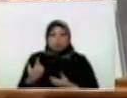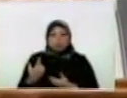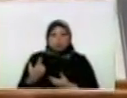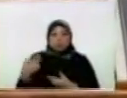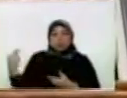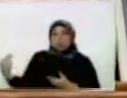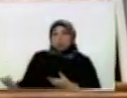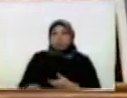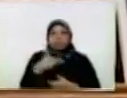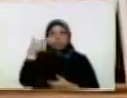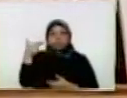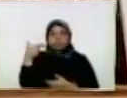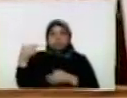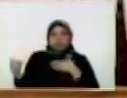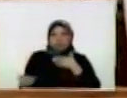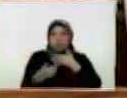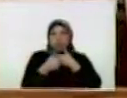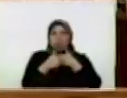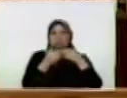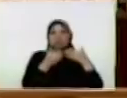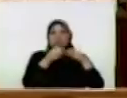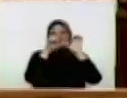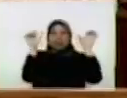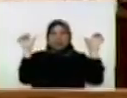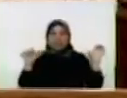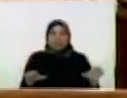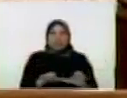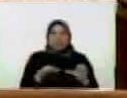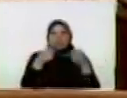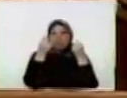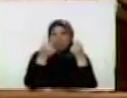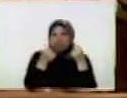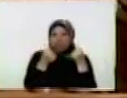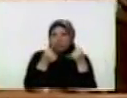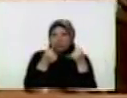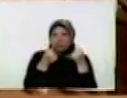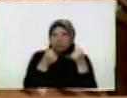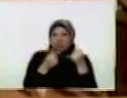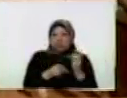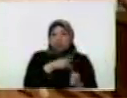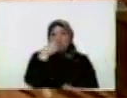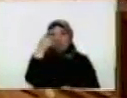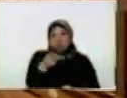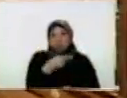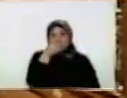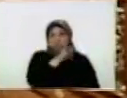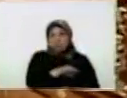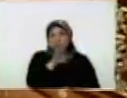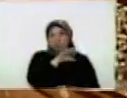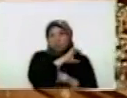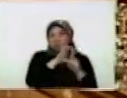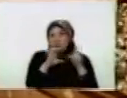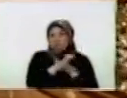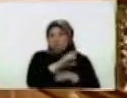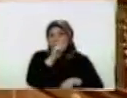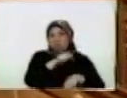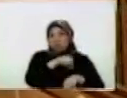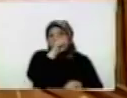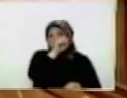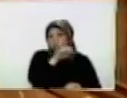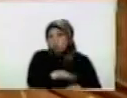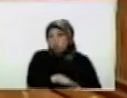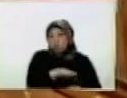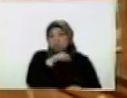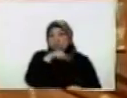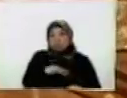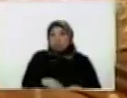armas en contra del modelo económico, del modelo político y sociocultural del momento.